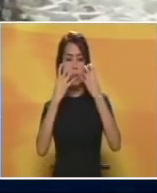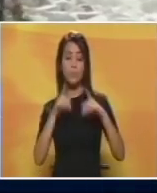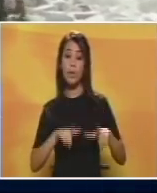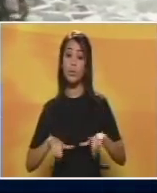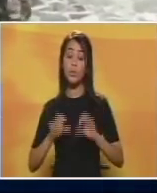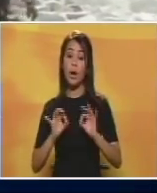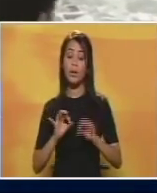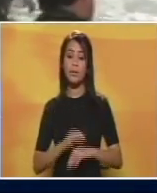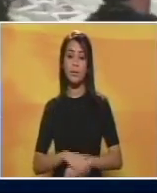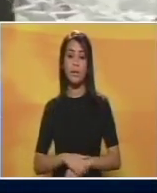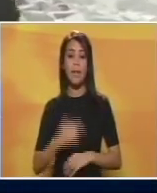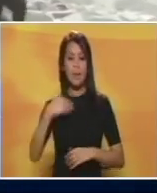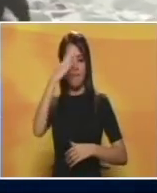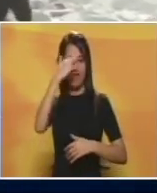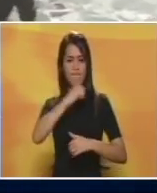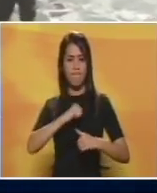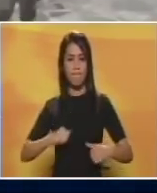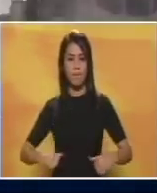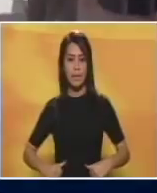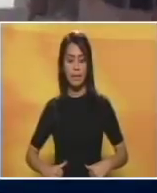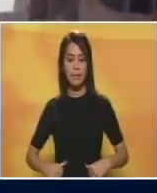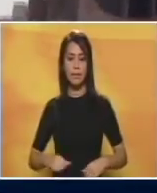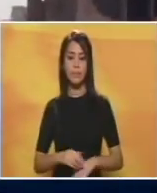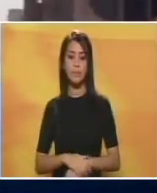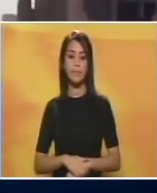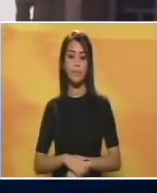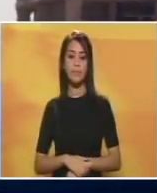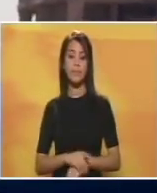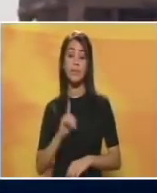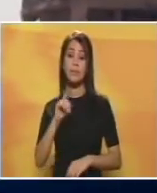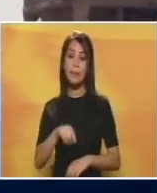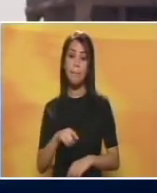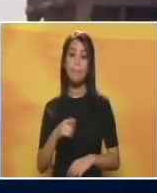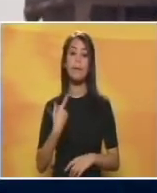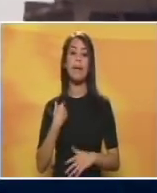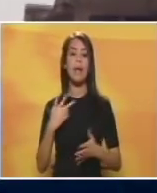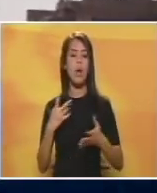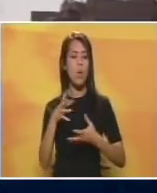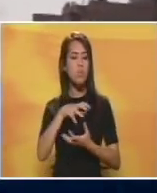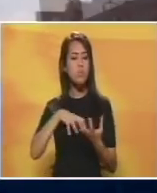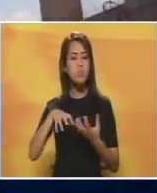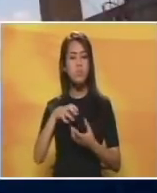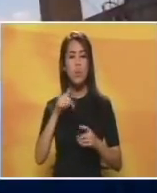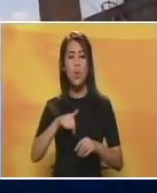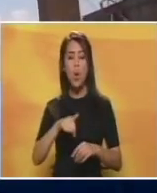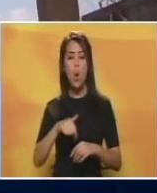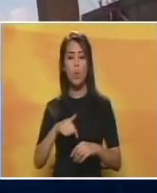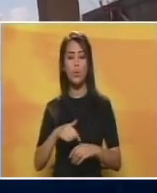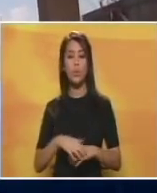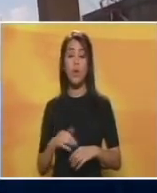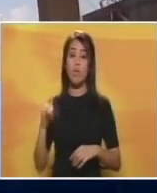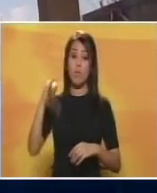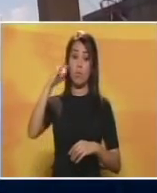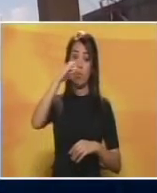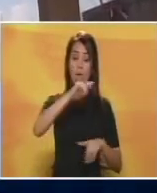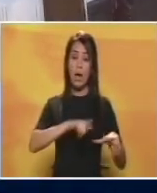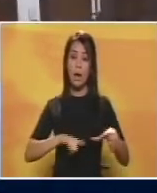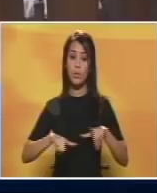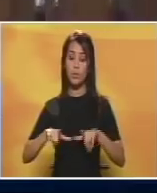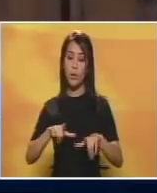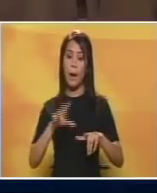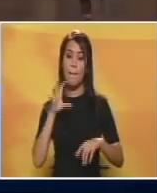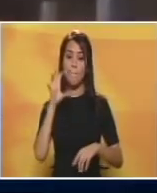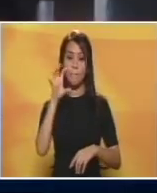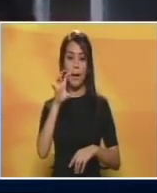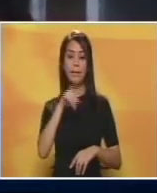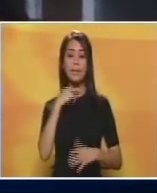Pentágono no descarta acciones militares contra Damasco. A la tensión se suma un ataque perpetrado hoy a una base aérea en el centro del país